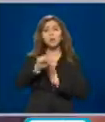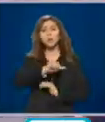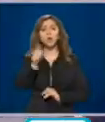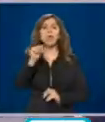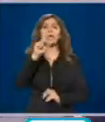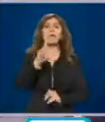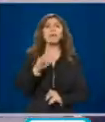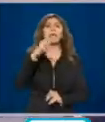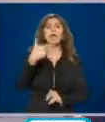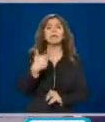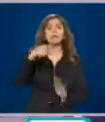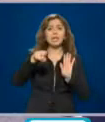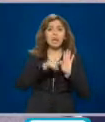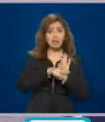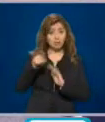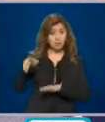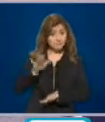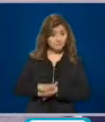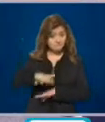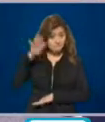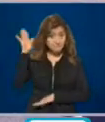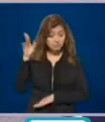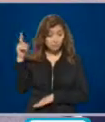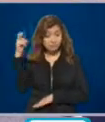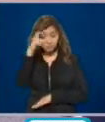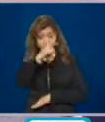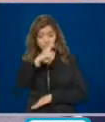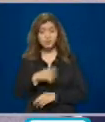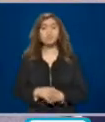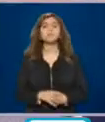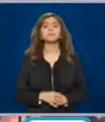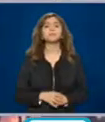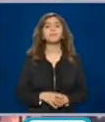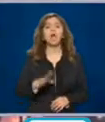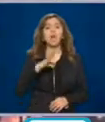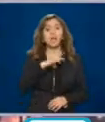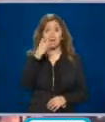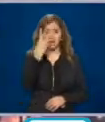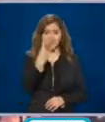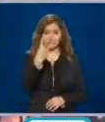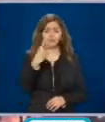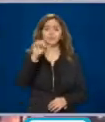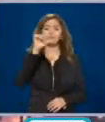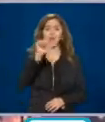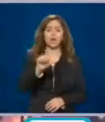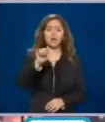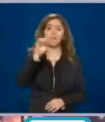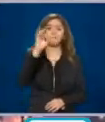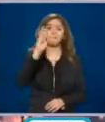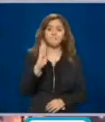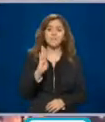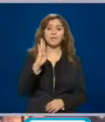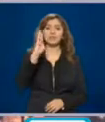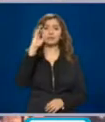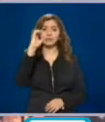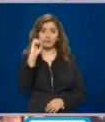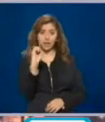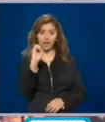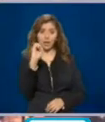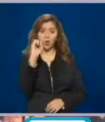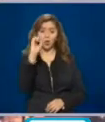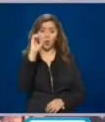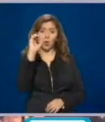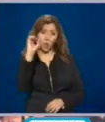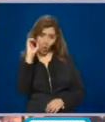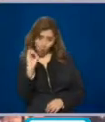que es más complicada. Entonces me imagino Hay tres grupos básicos de sangre, A, B y 0 u O, ¿no? También